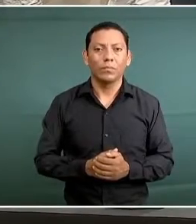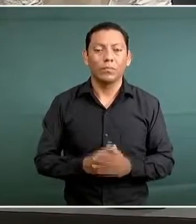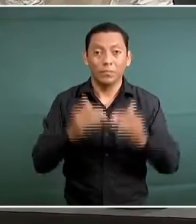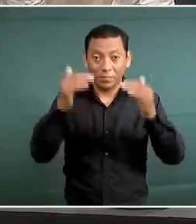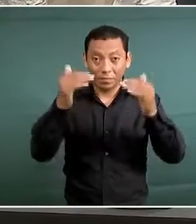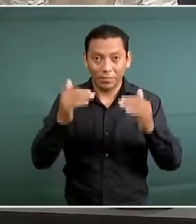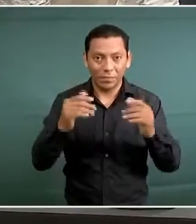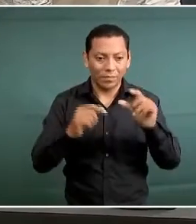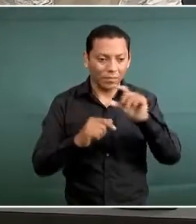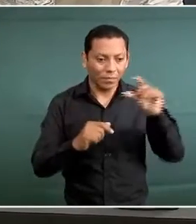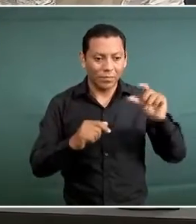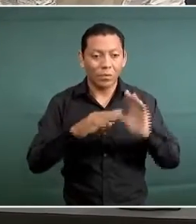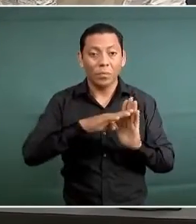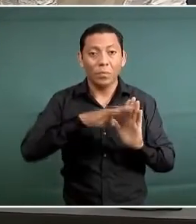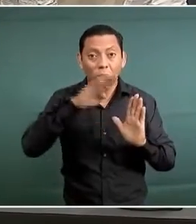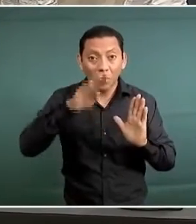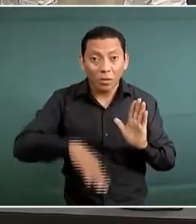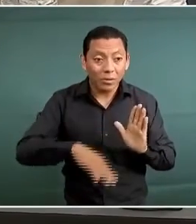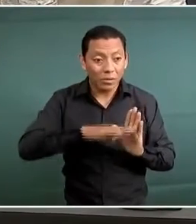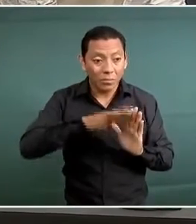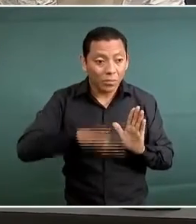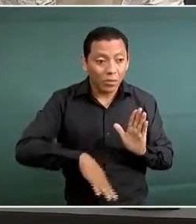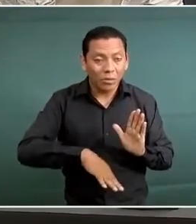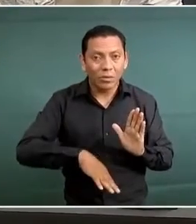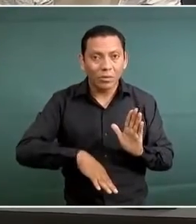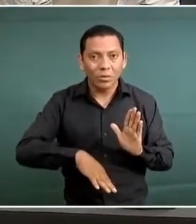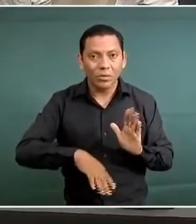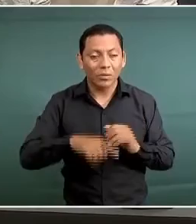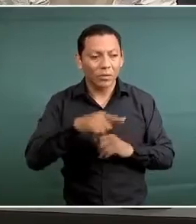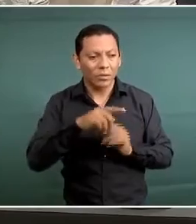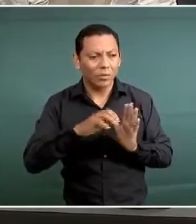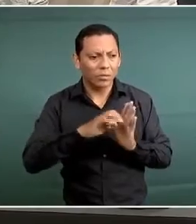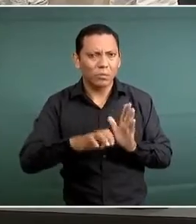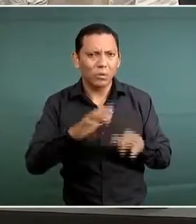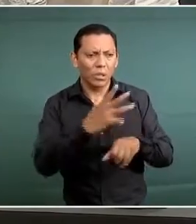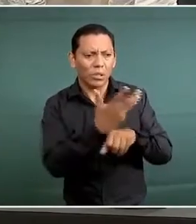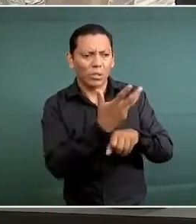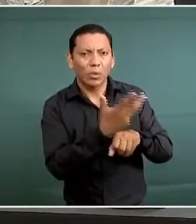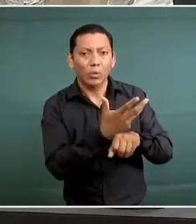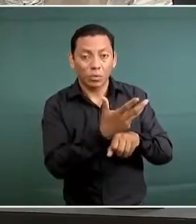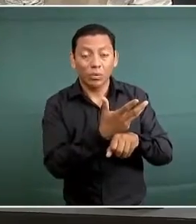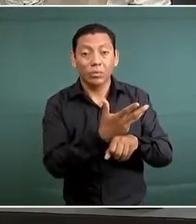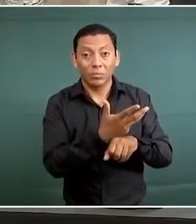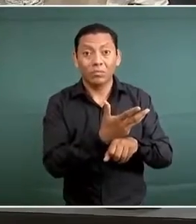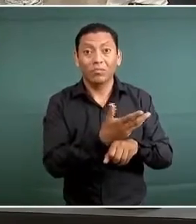defunciones en el caso de Estados Unidos